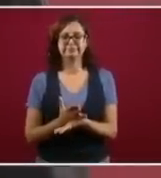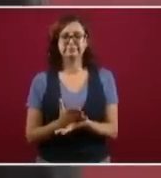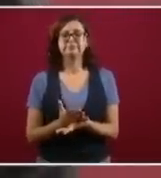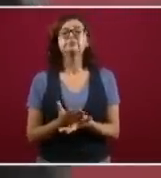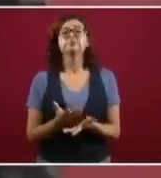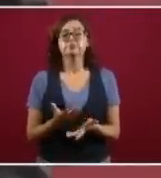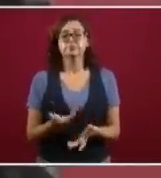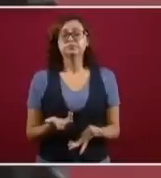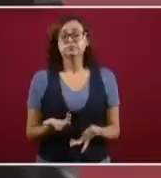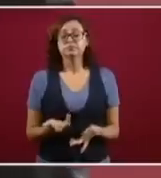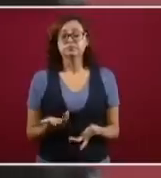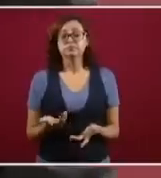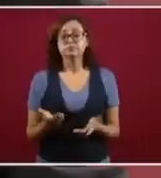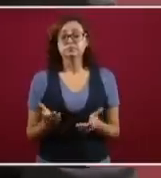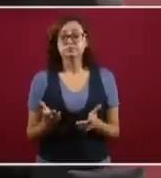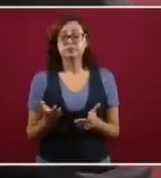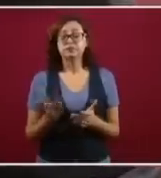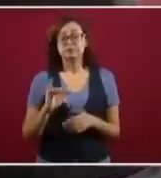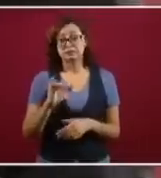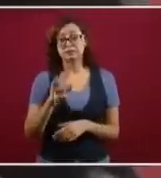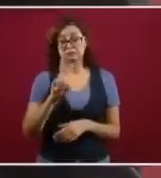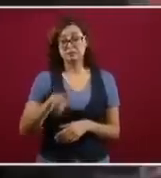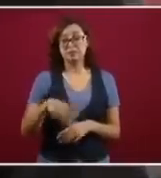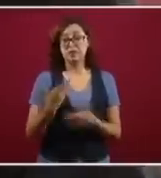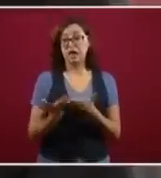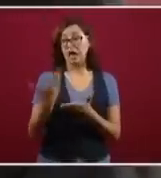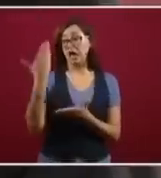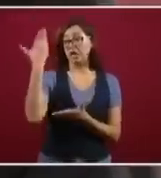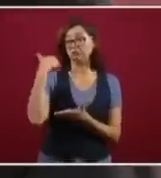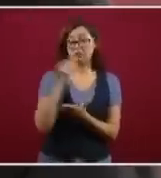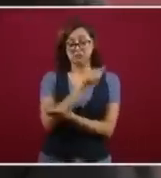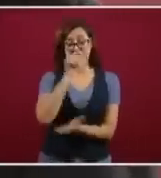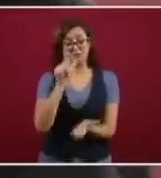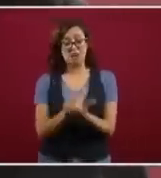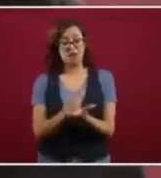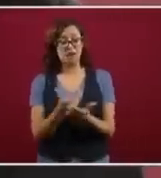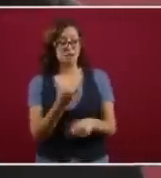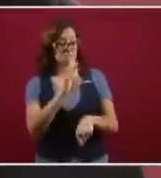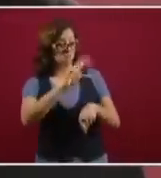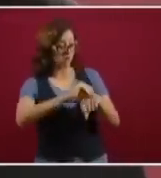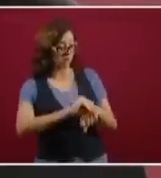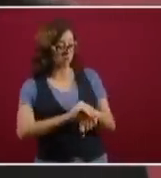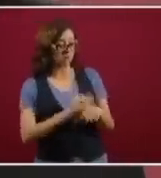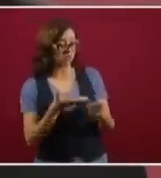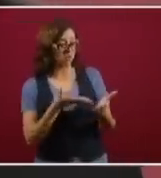Entonces, sí es un asunto legal, sí era un asunto legal, pero